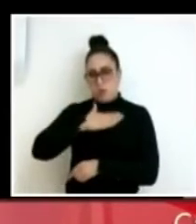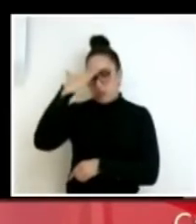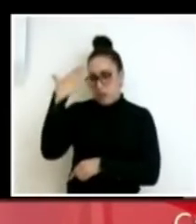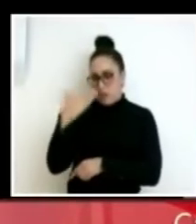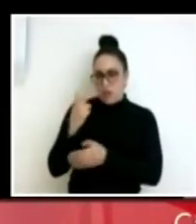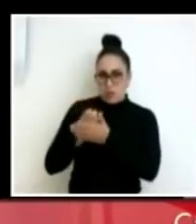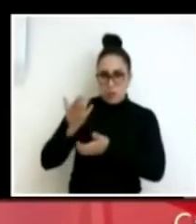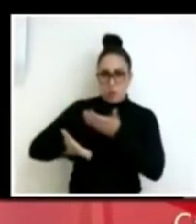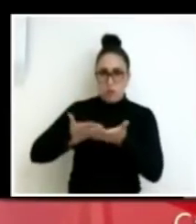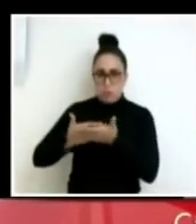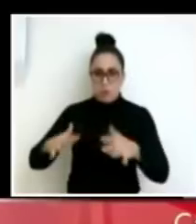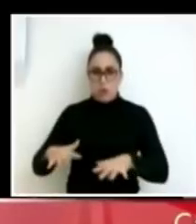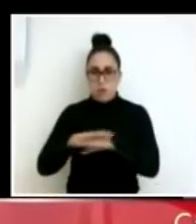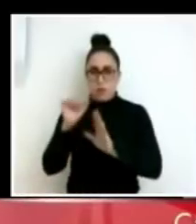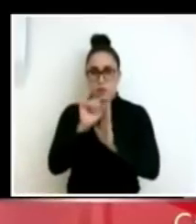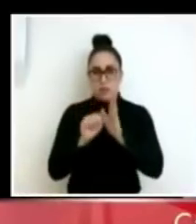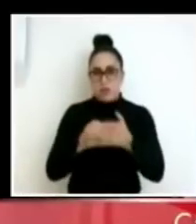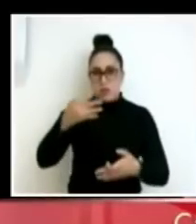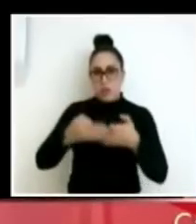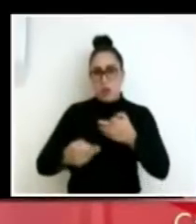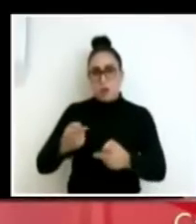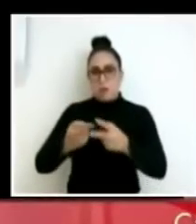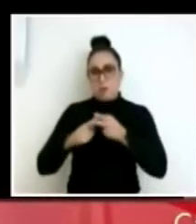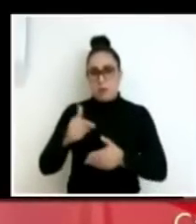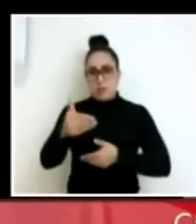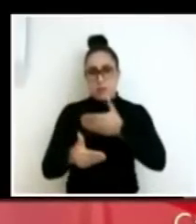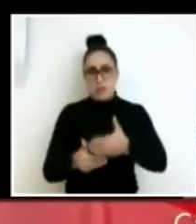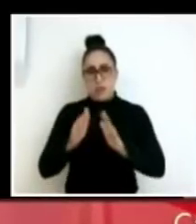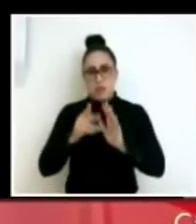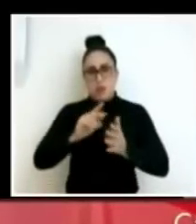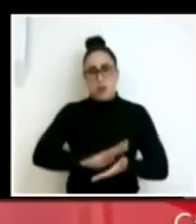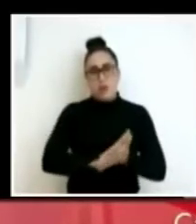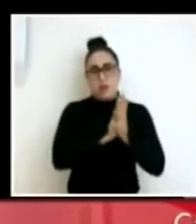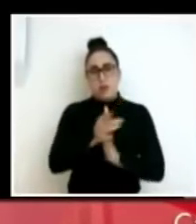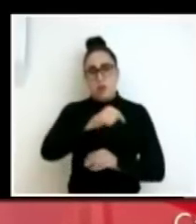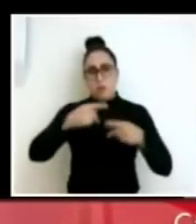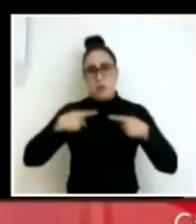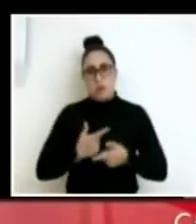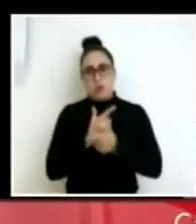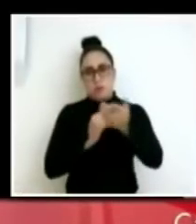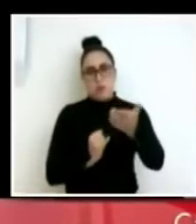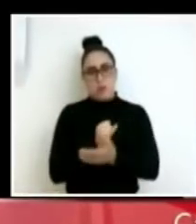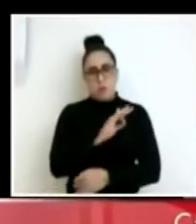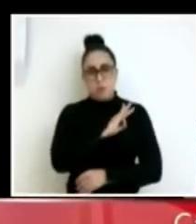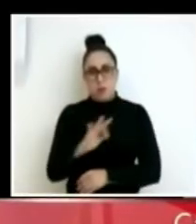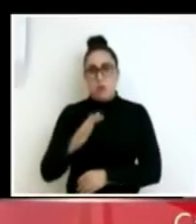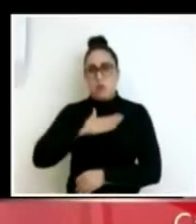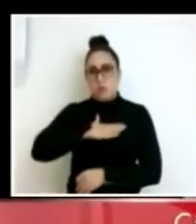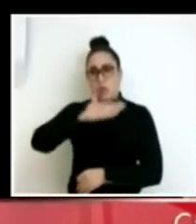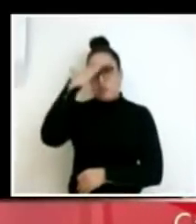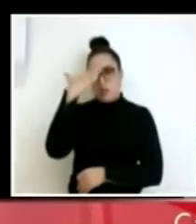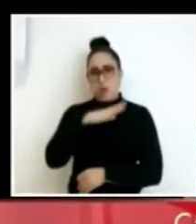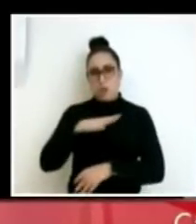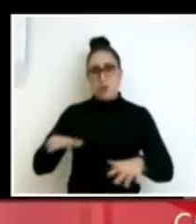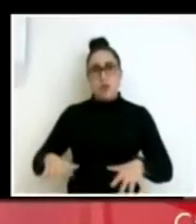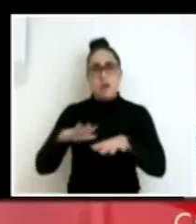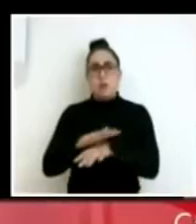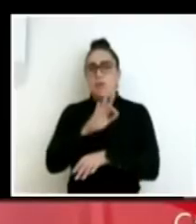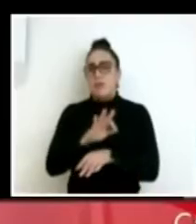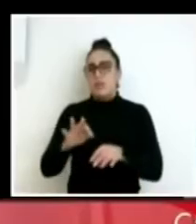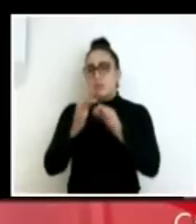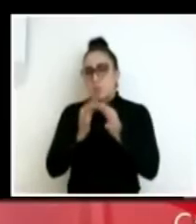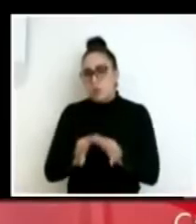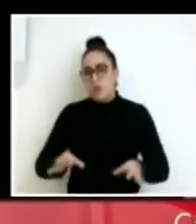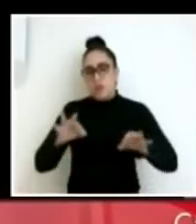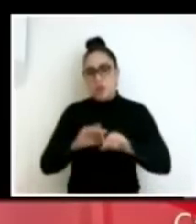reforma inicia la democratización del Poder Judicial. Estamos convencidos del momento histórico que vive nuestro país, que el mandato